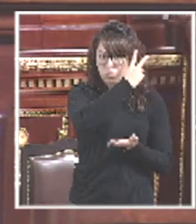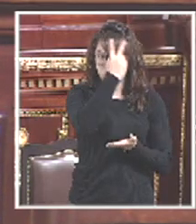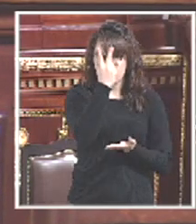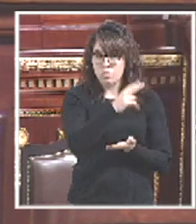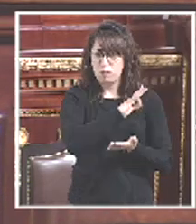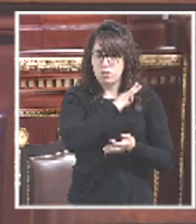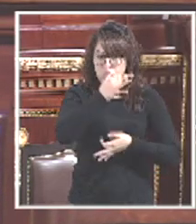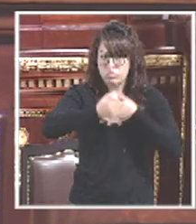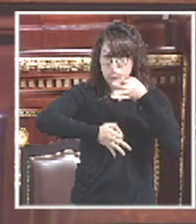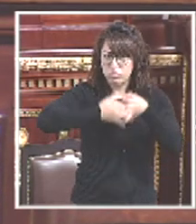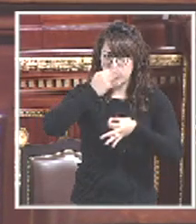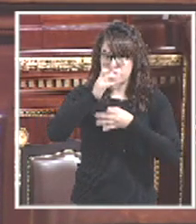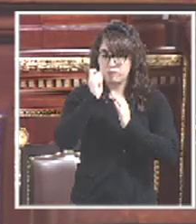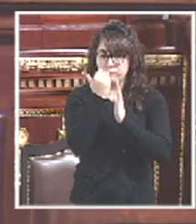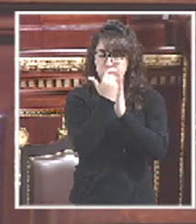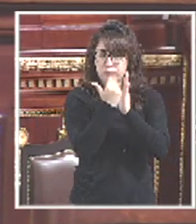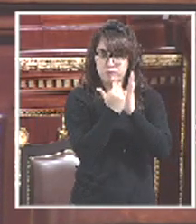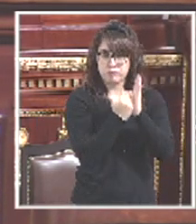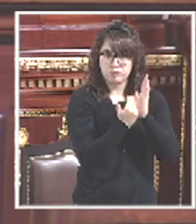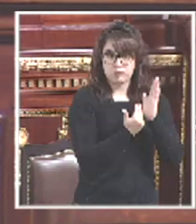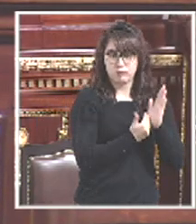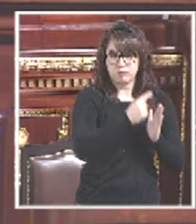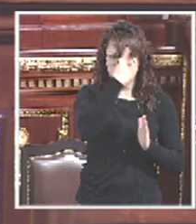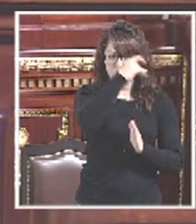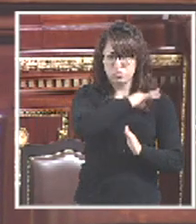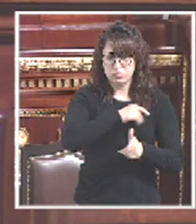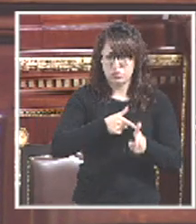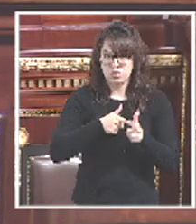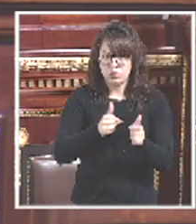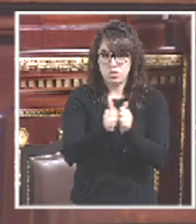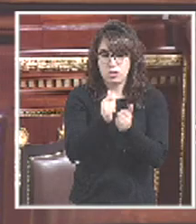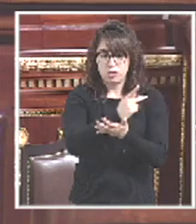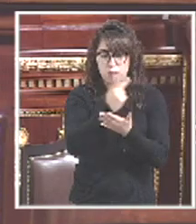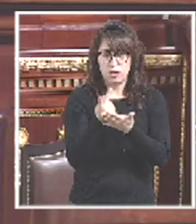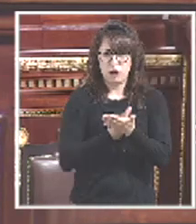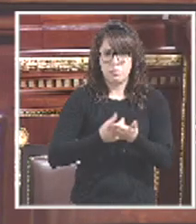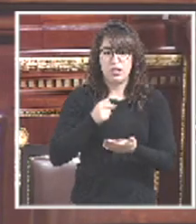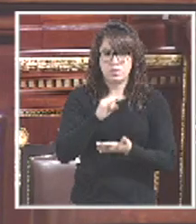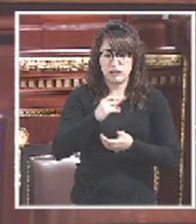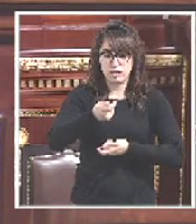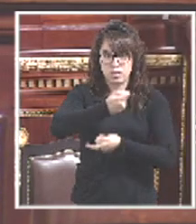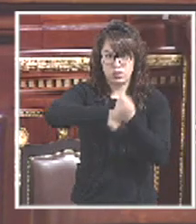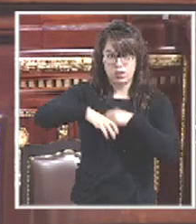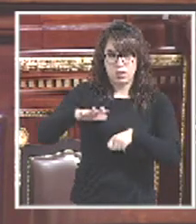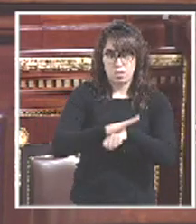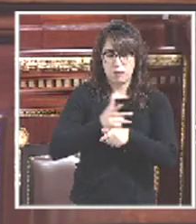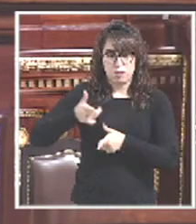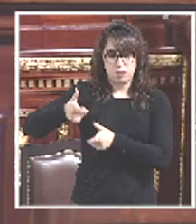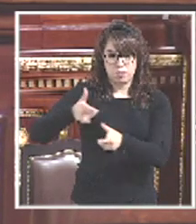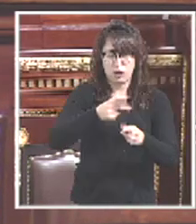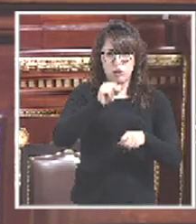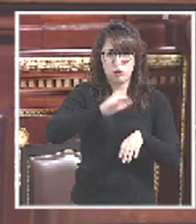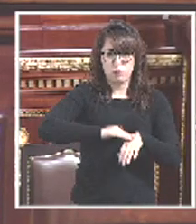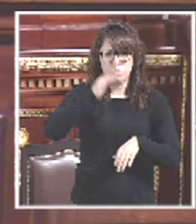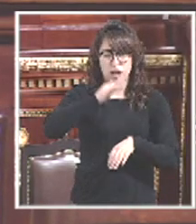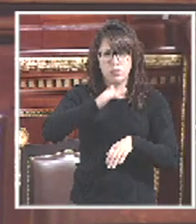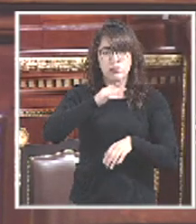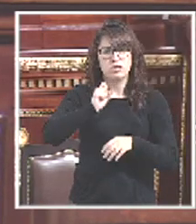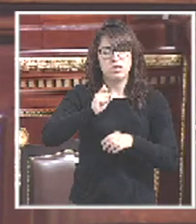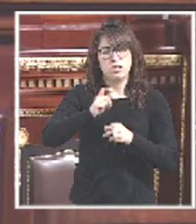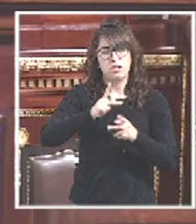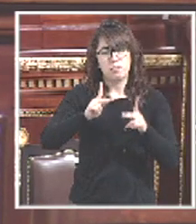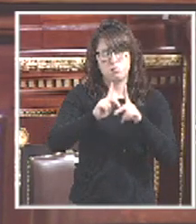a emitir los lineamientos generales de la acción institucional Sí al Desarme, Sí a la Paz, Alto al Fuego para el ejercicio